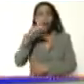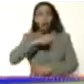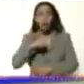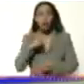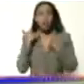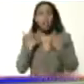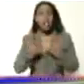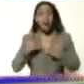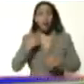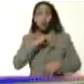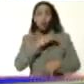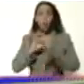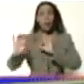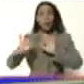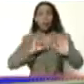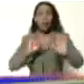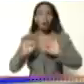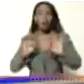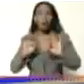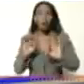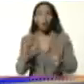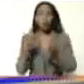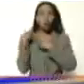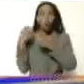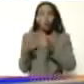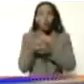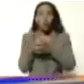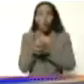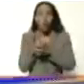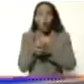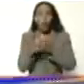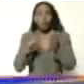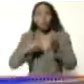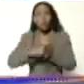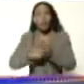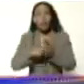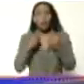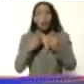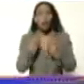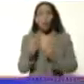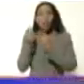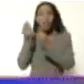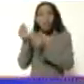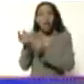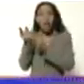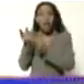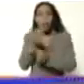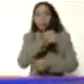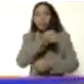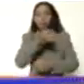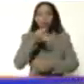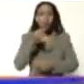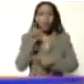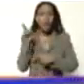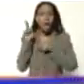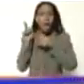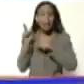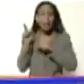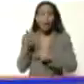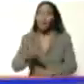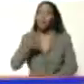estamos preparando junto a nuestros respectivos equipos y comisiones técnicas para garantizar el éxito de esta